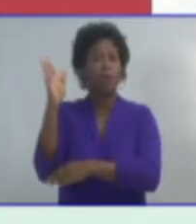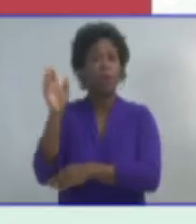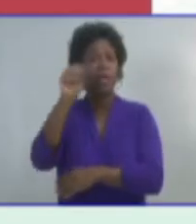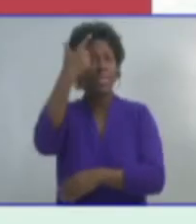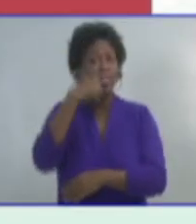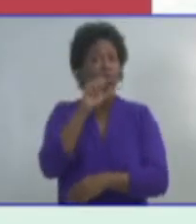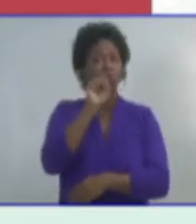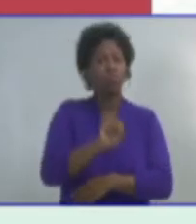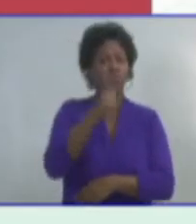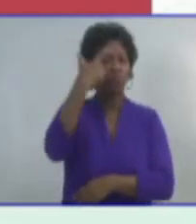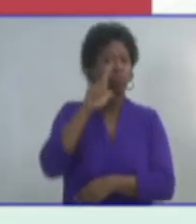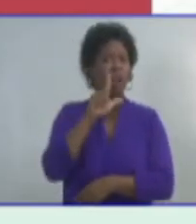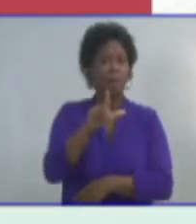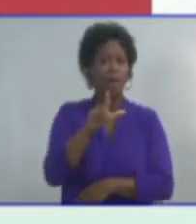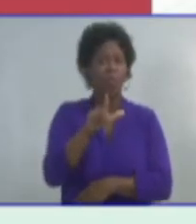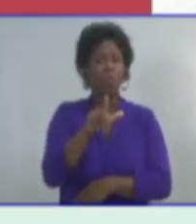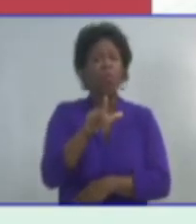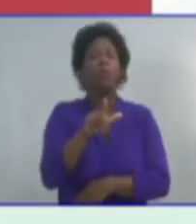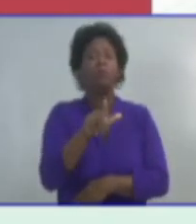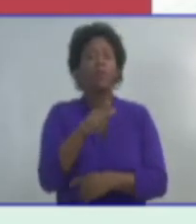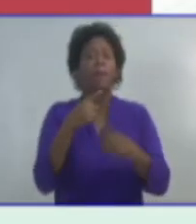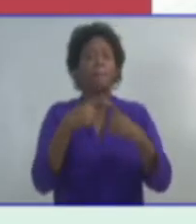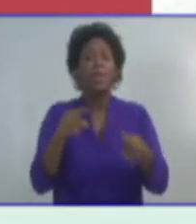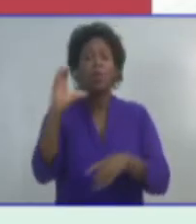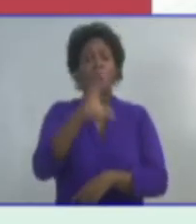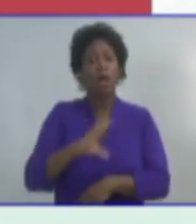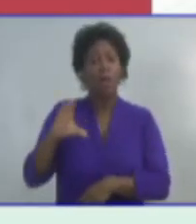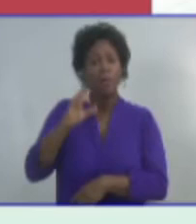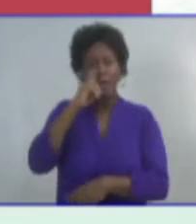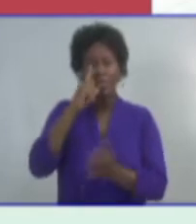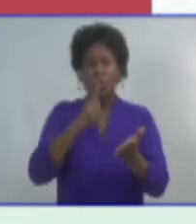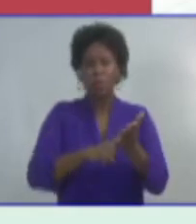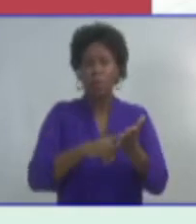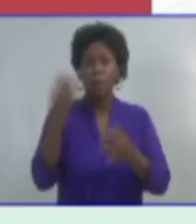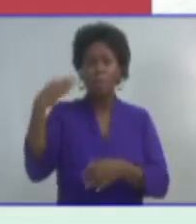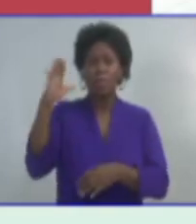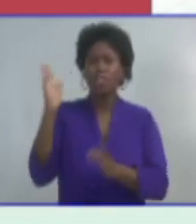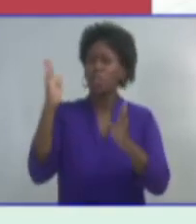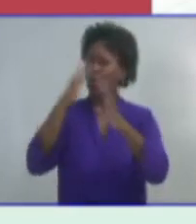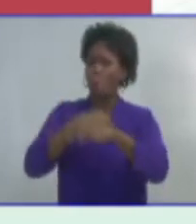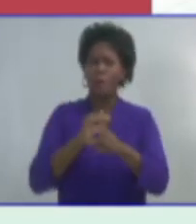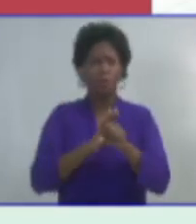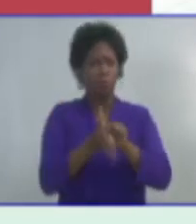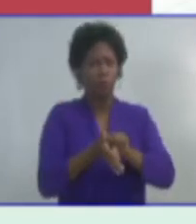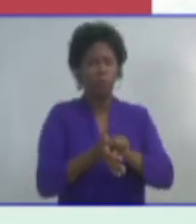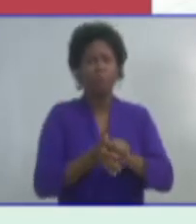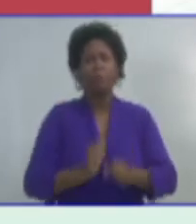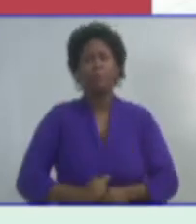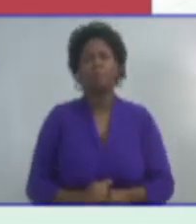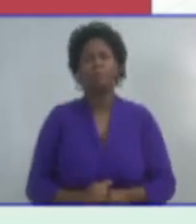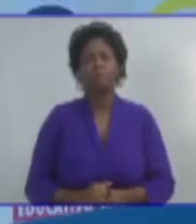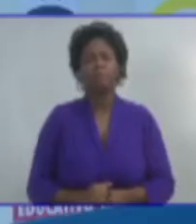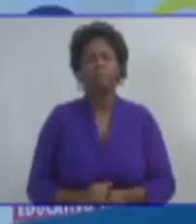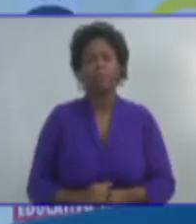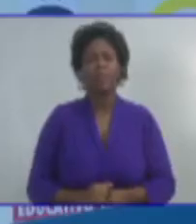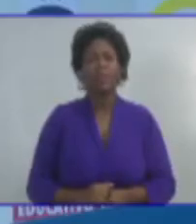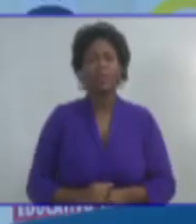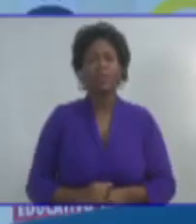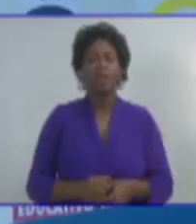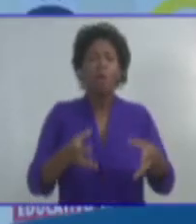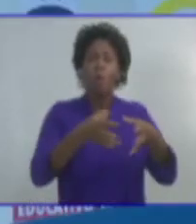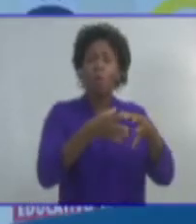Sur y El Salvador. No obstante, municipios como Caimanera, Niceto Pérez y Maicí no aportan casos en el día. En cuanto a la distribución por sexo, se